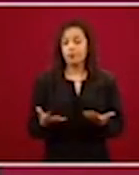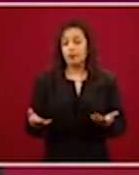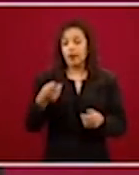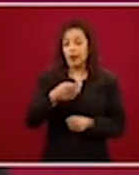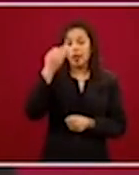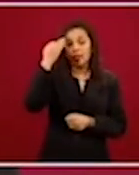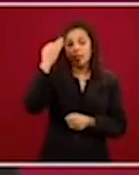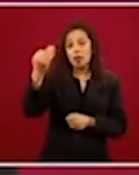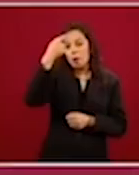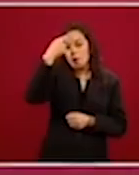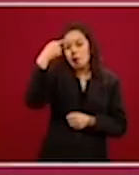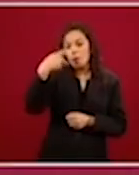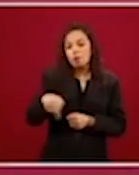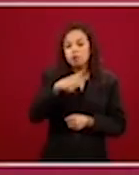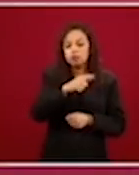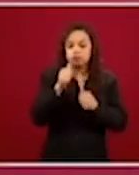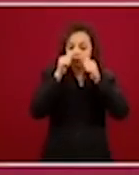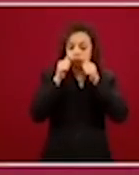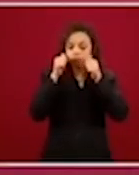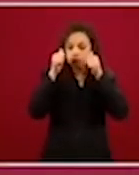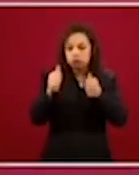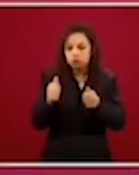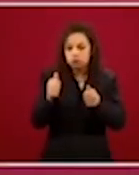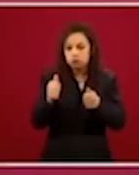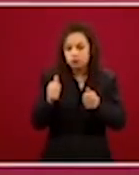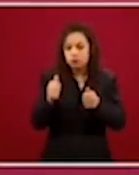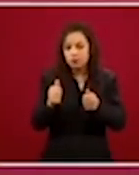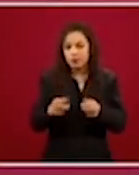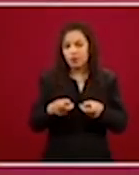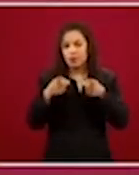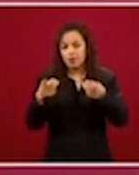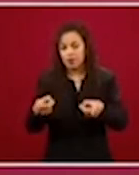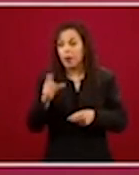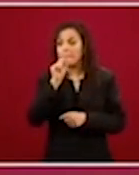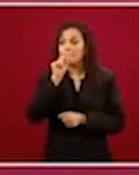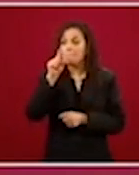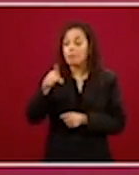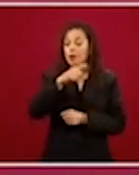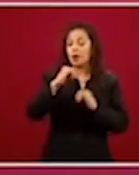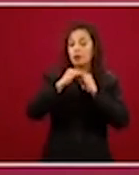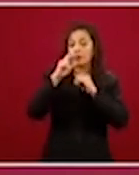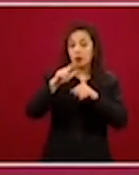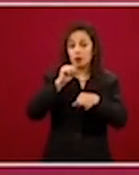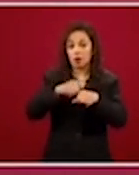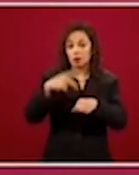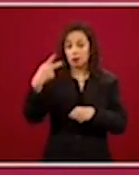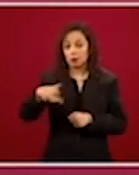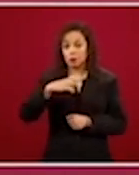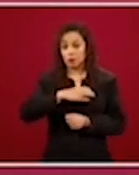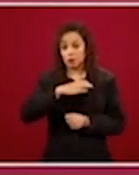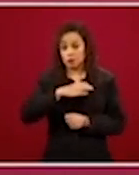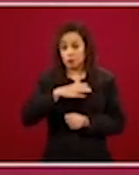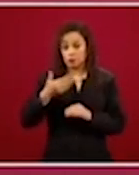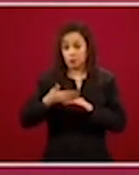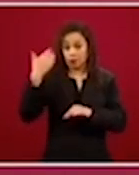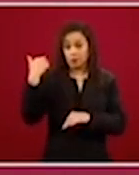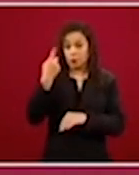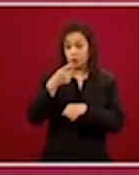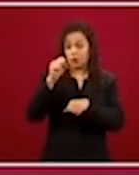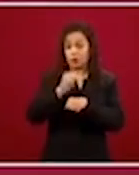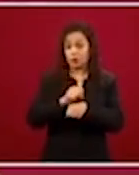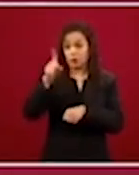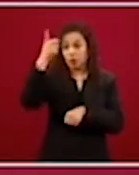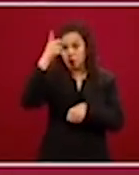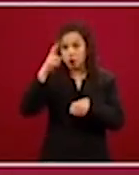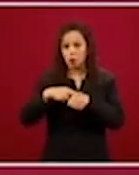estándar internacional que está en revisión el propio instituto nacional de cancerología la semana pasada que ustedes saben en voz de su director explicó